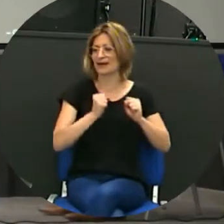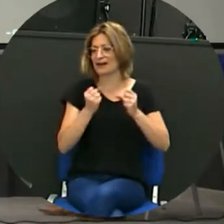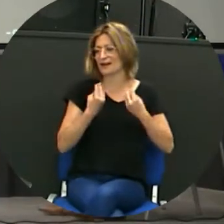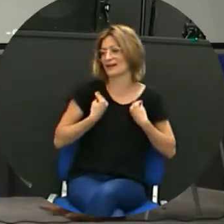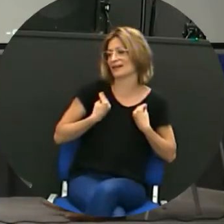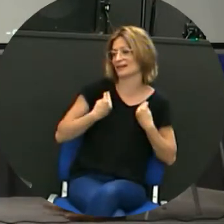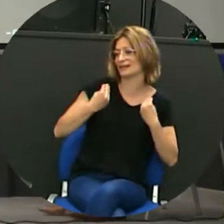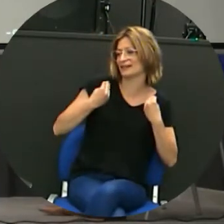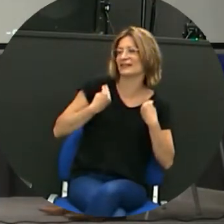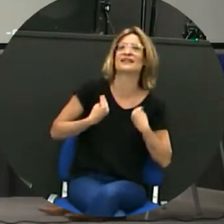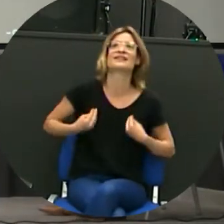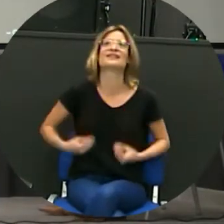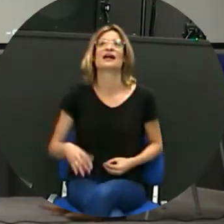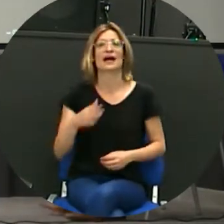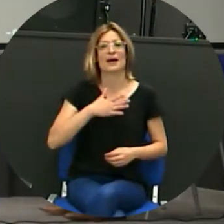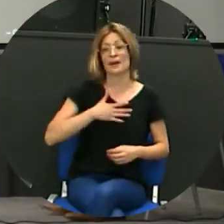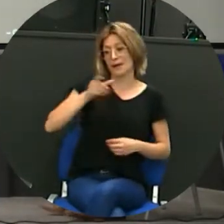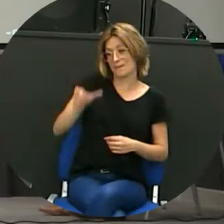vive.